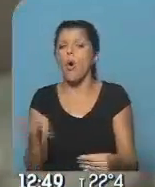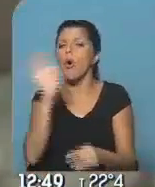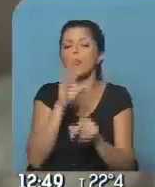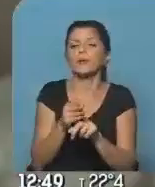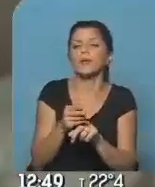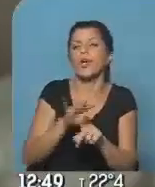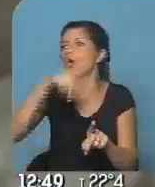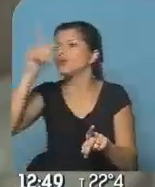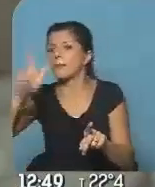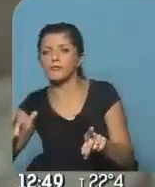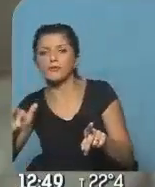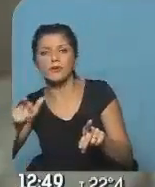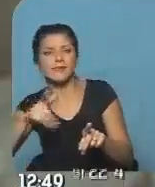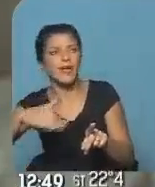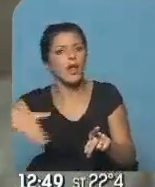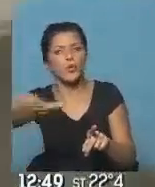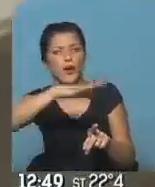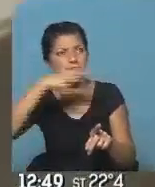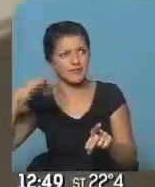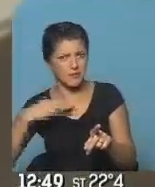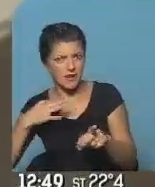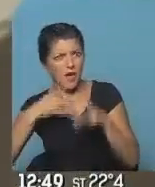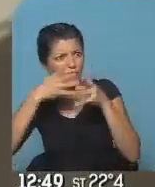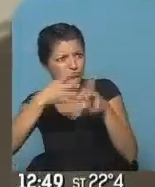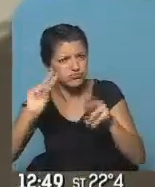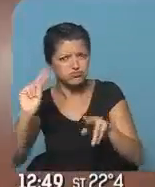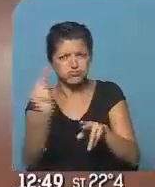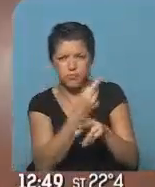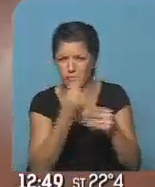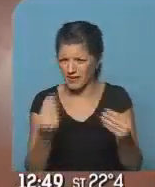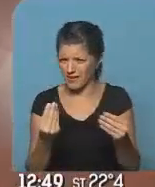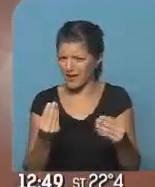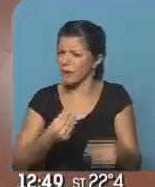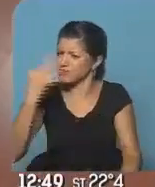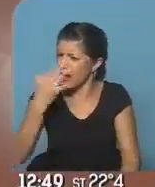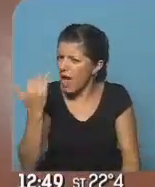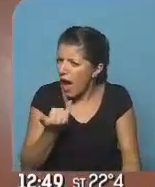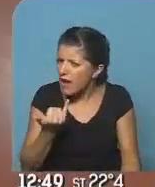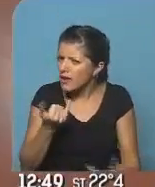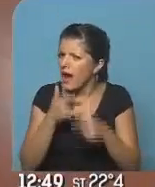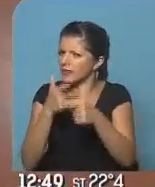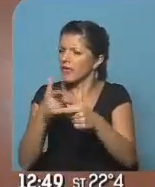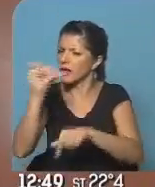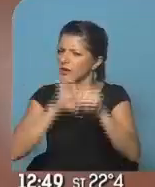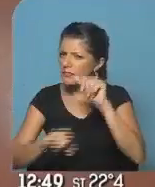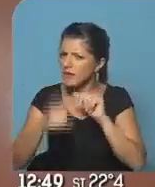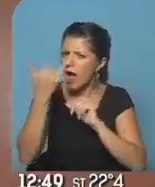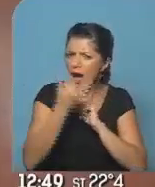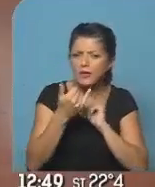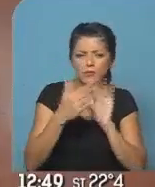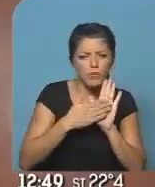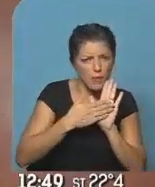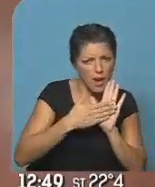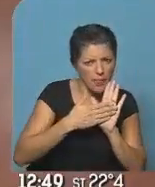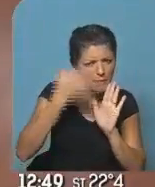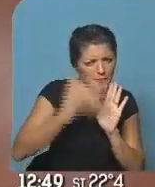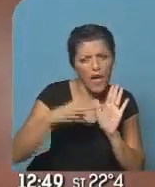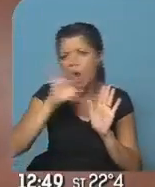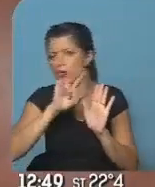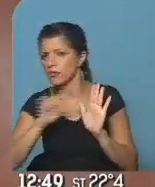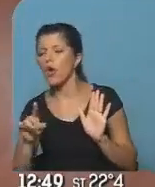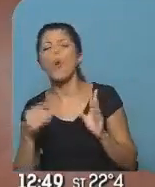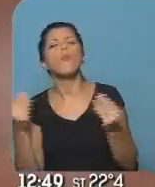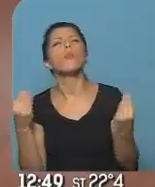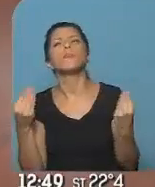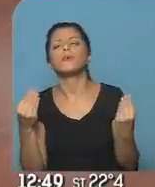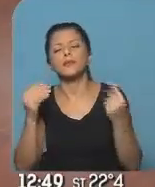civil? ¿Existió o no existió el episodio? Mira, ¿por qué están los chicos en el medio? Porque además, en este caso, lo que